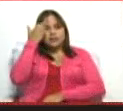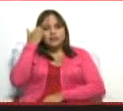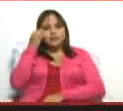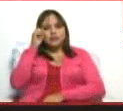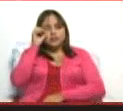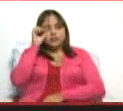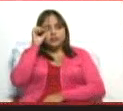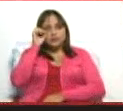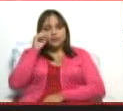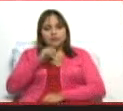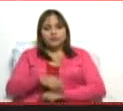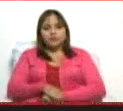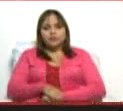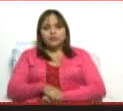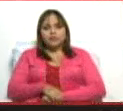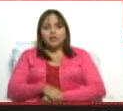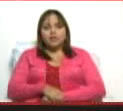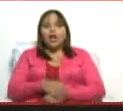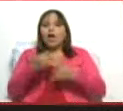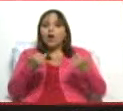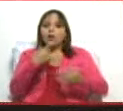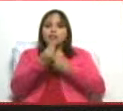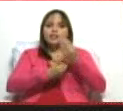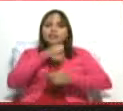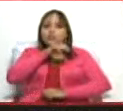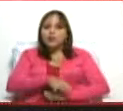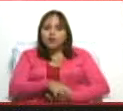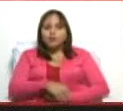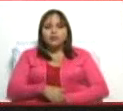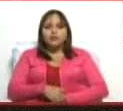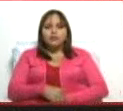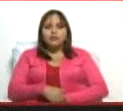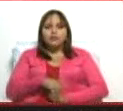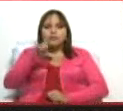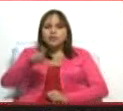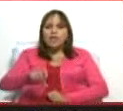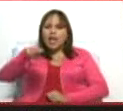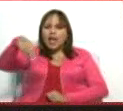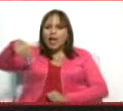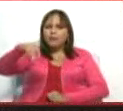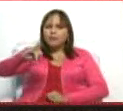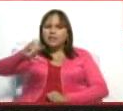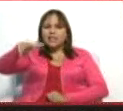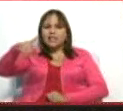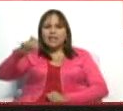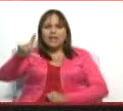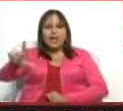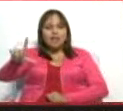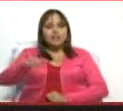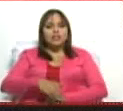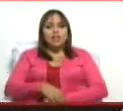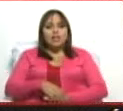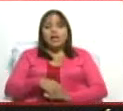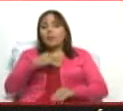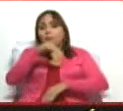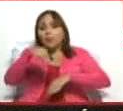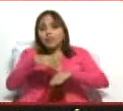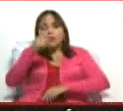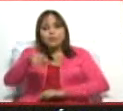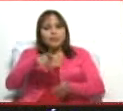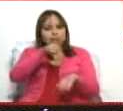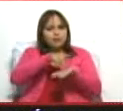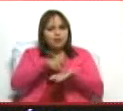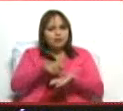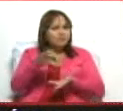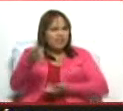neutralizados. Ahora salen con esta historia. Hasta Miguel Ángel Rodríguez en Miami sacó. ¿Qué sabes tú, Miguel Ángel? ¿Ha metido en eso